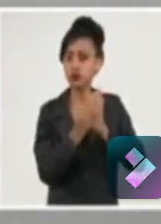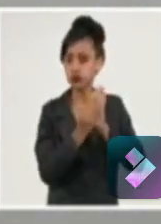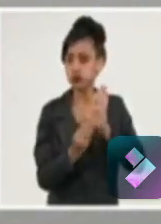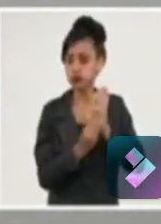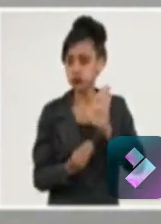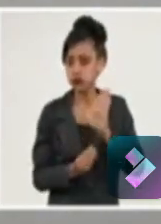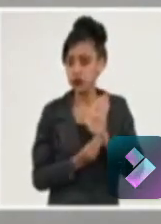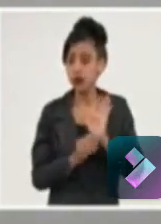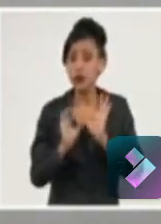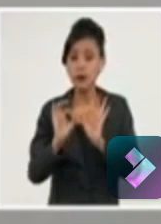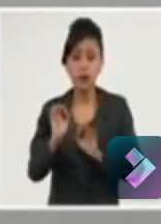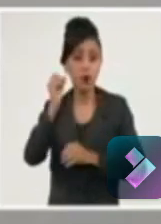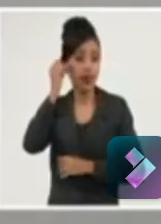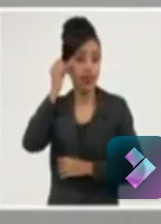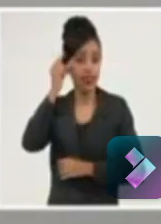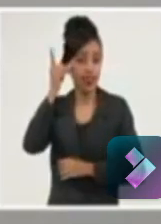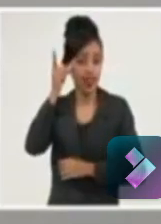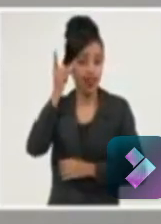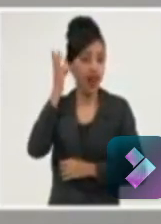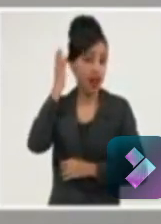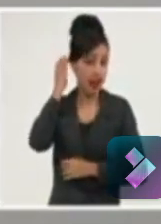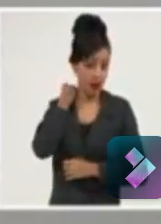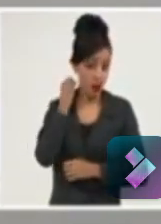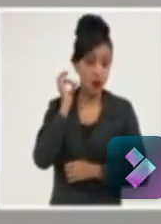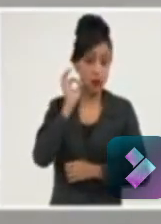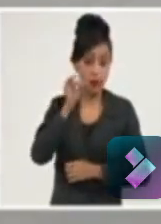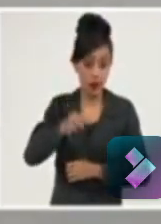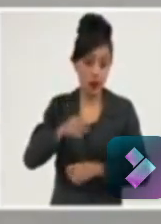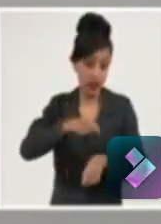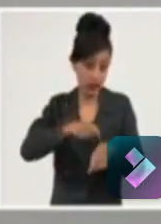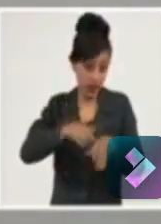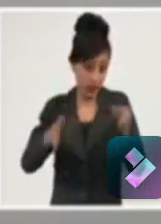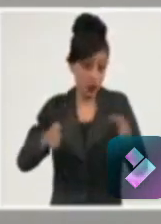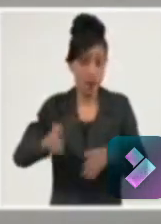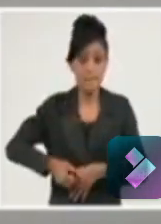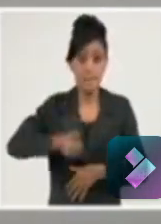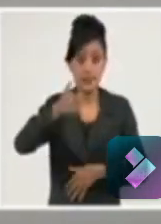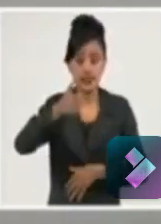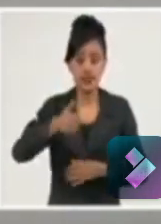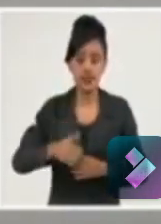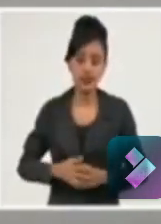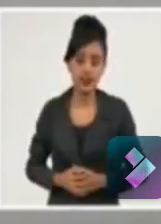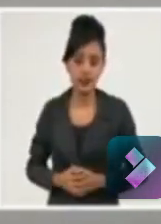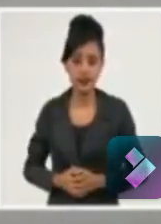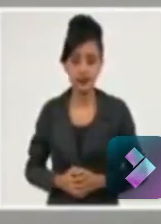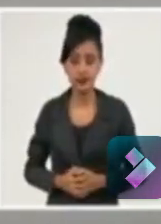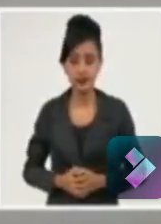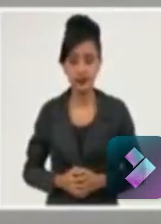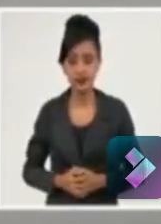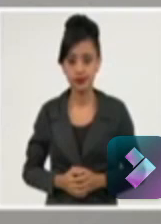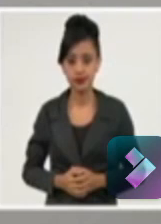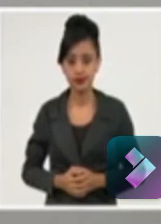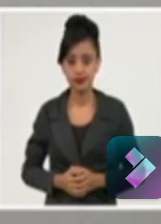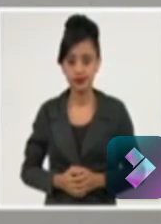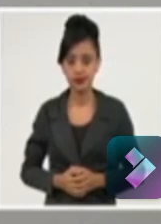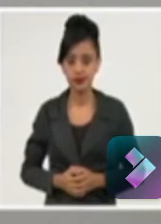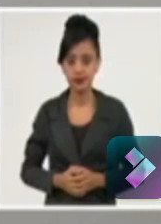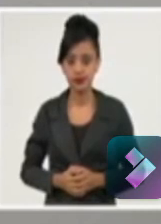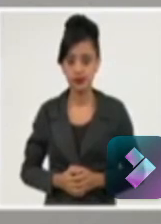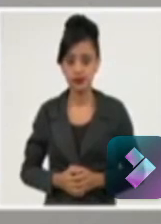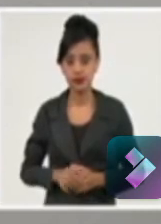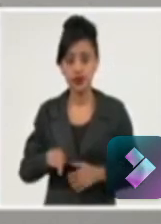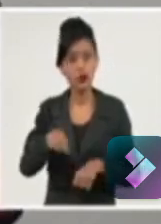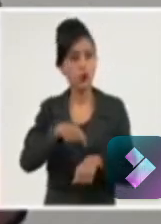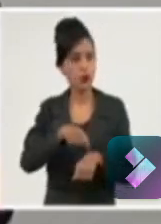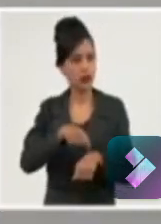impulsada por el general de ejército en su mandato como presidente y primer secretario del partido en el país, ha sido un momento importante